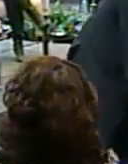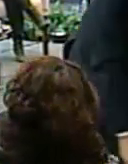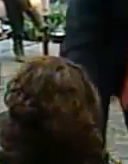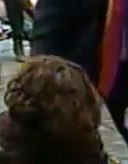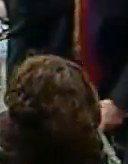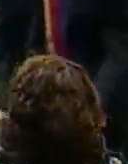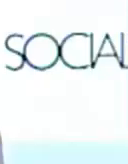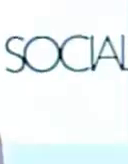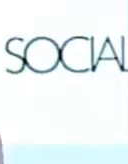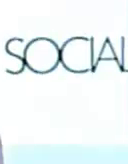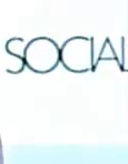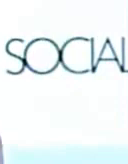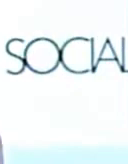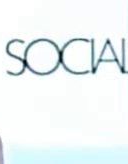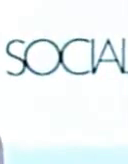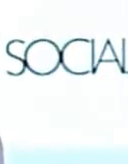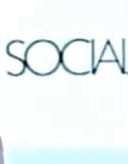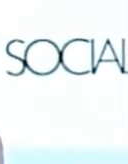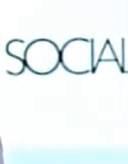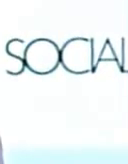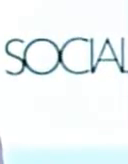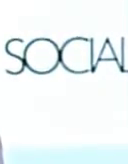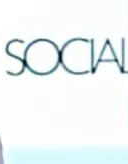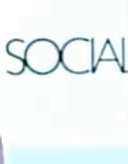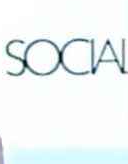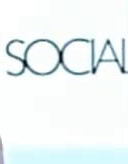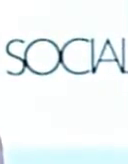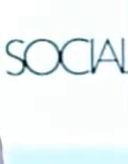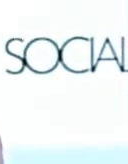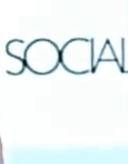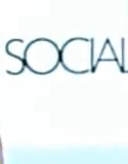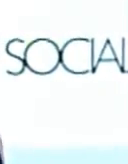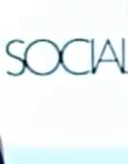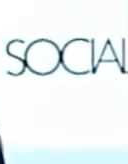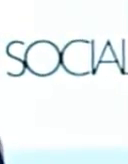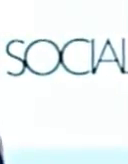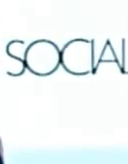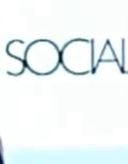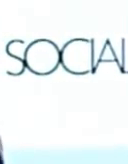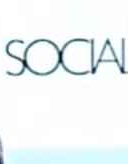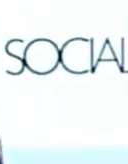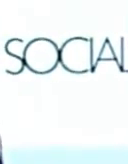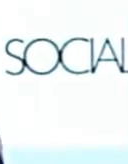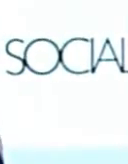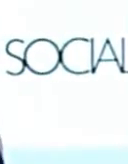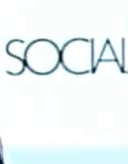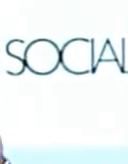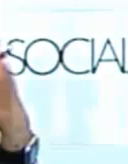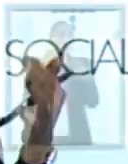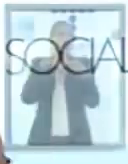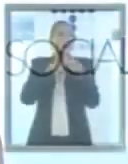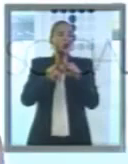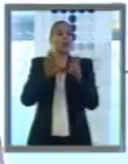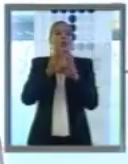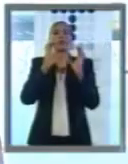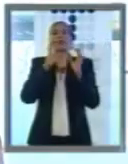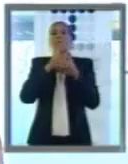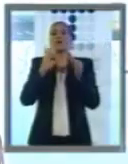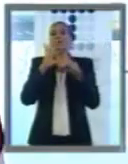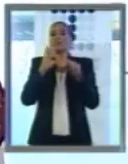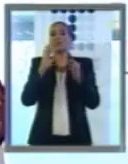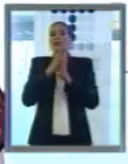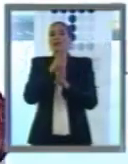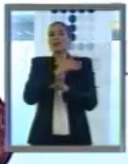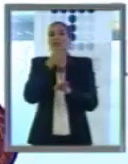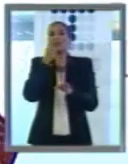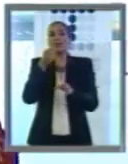Muchas gracias, Arely. Enseguida escucharemos en este primer bloque, seguimos en el bloque introductorio, es como les comentaba la dinámica para